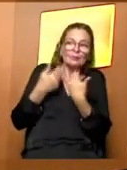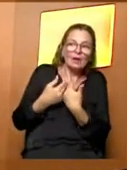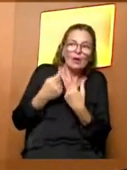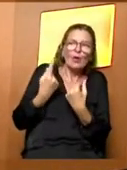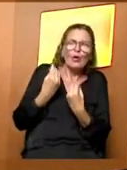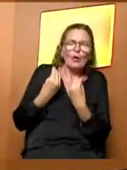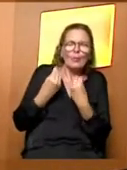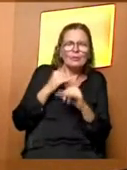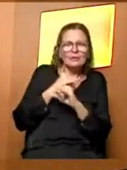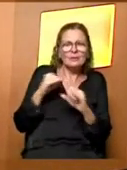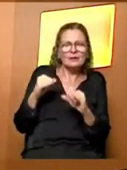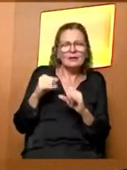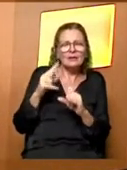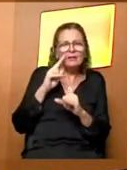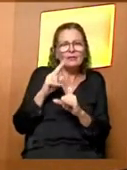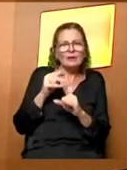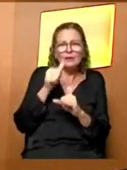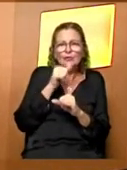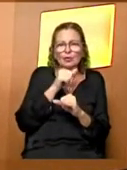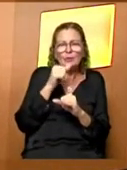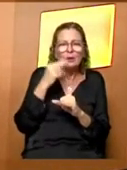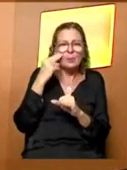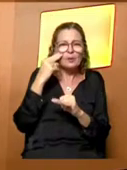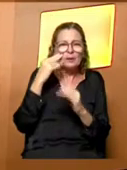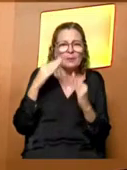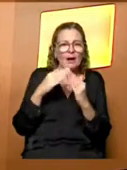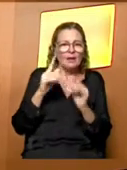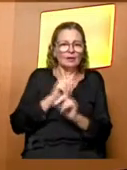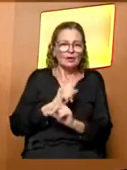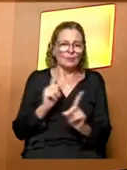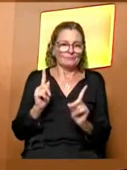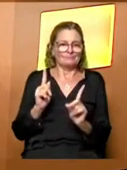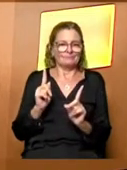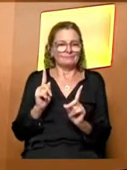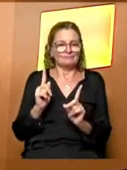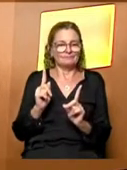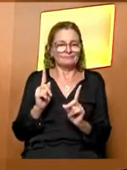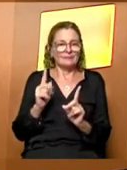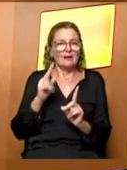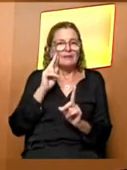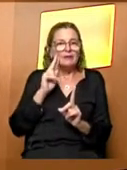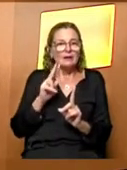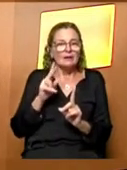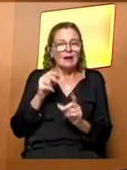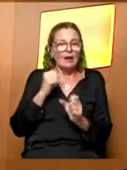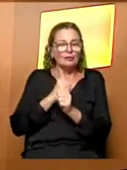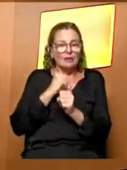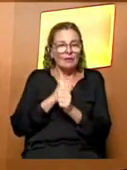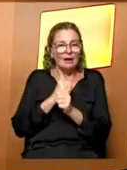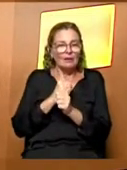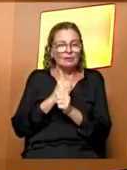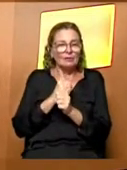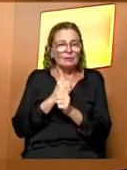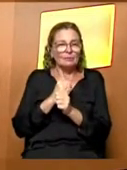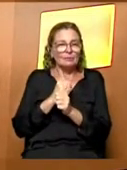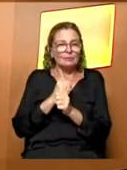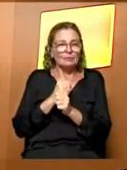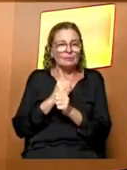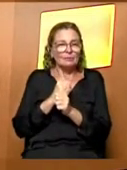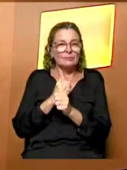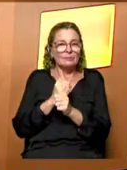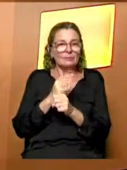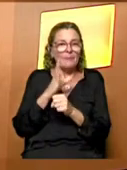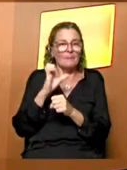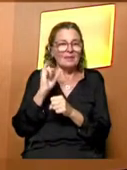termina. Se ve que en resolver los problemas de vivienda no. Se ve que a los trabajadores de Pedido Ya tampoco les funcionó,